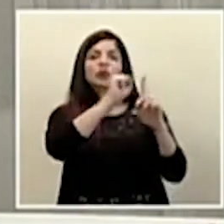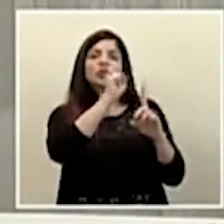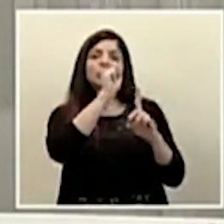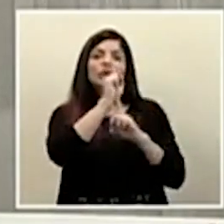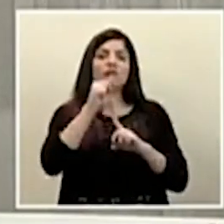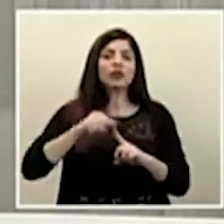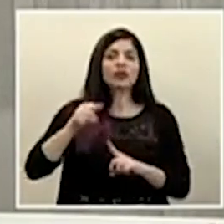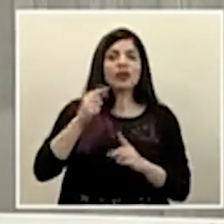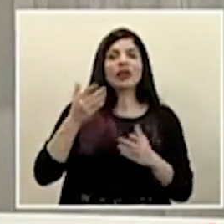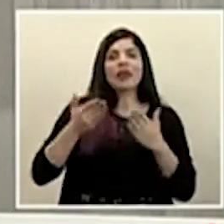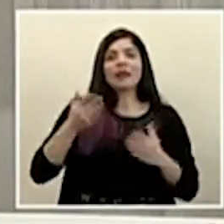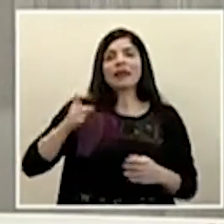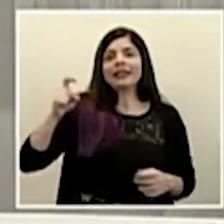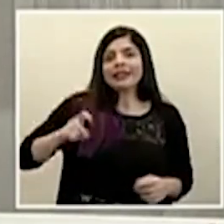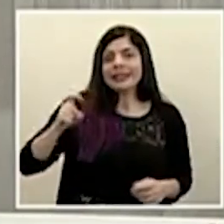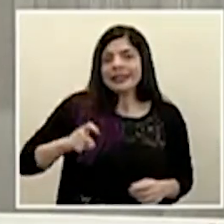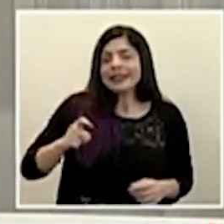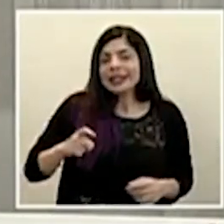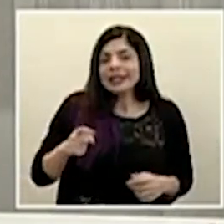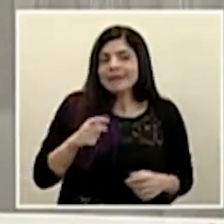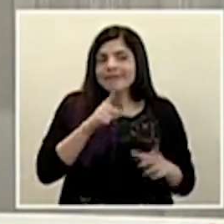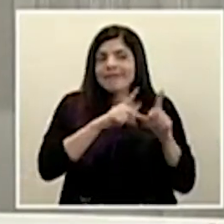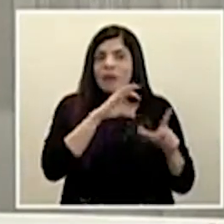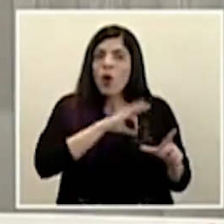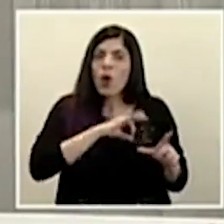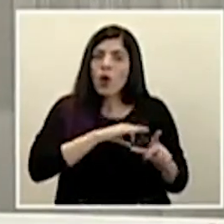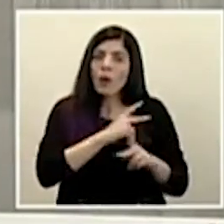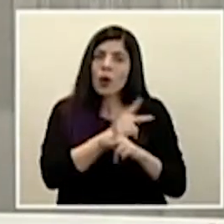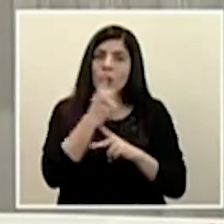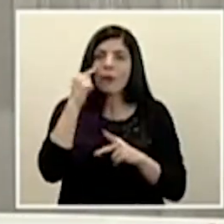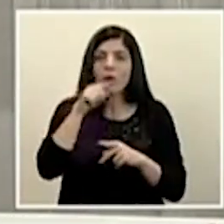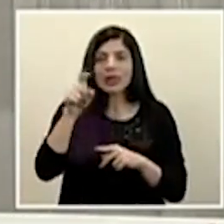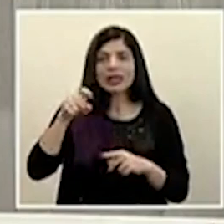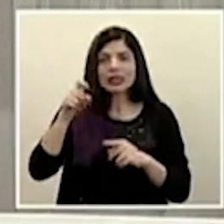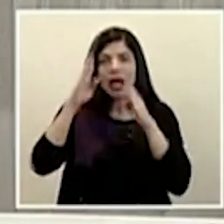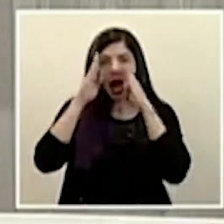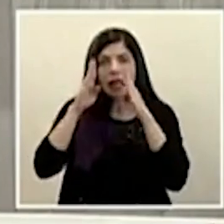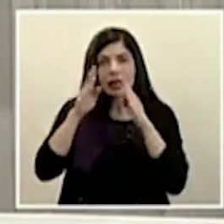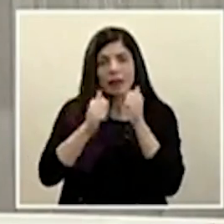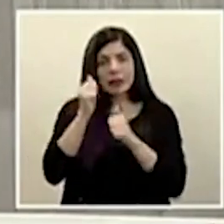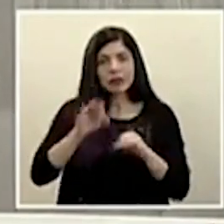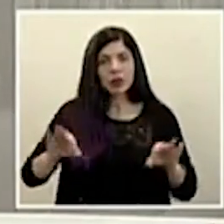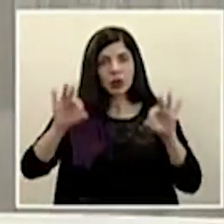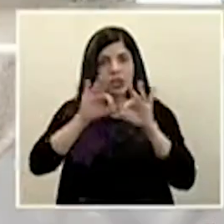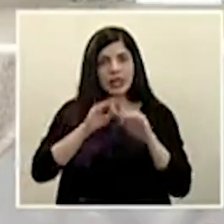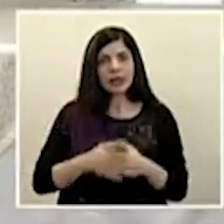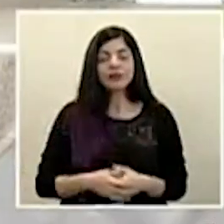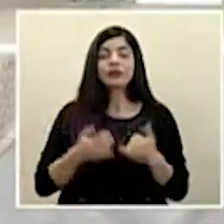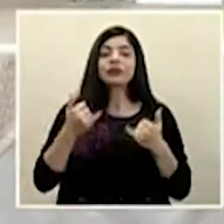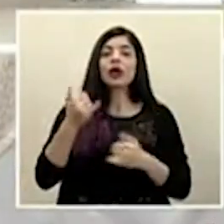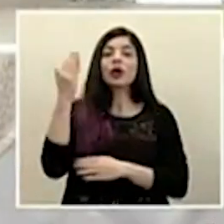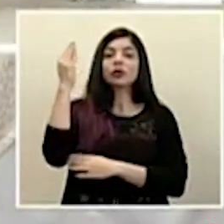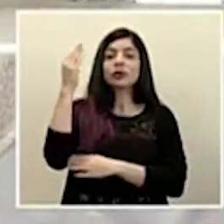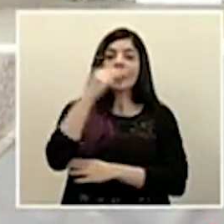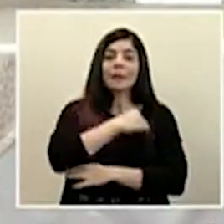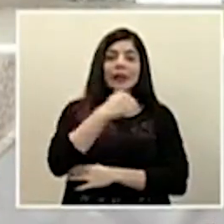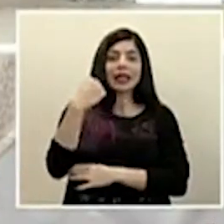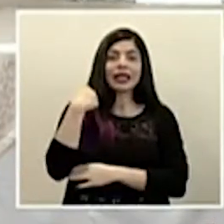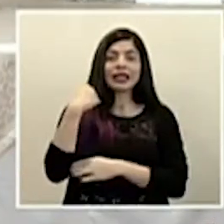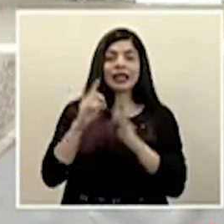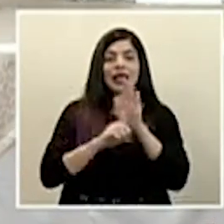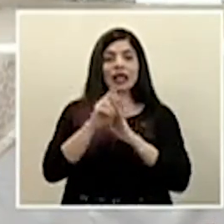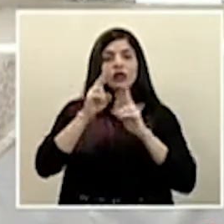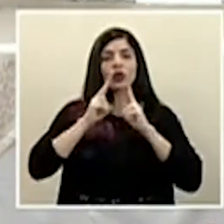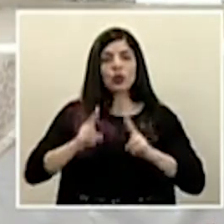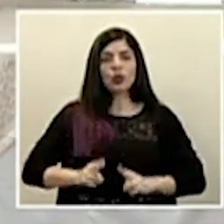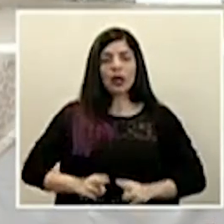pues podrían llegar a requerir del bono proteger para atender sus necesidades fundamentales. Escuchamos el mensaje del ministro de Desarrollo